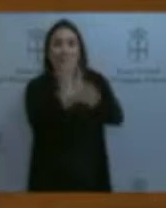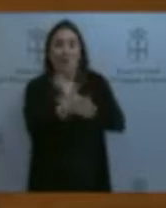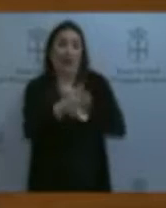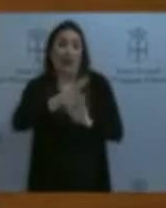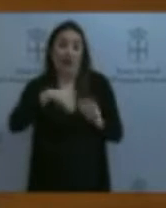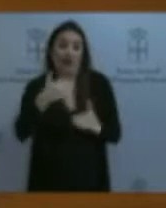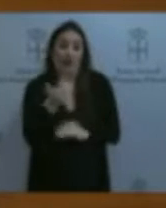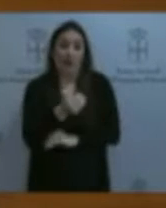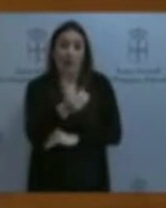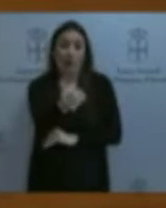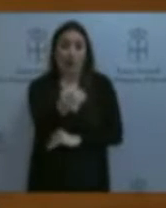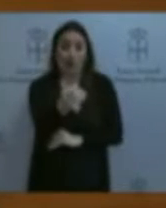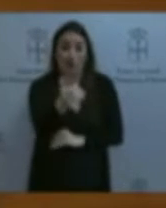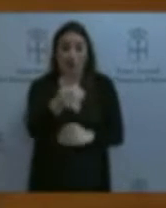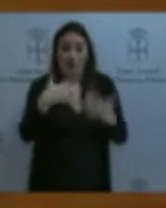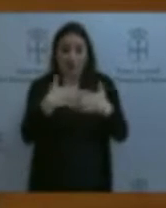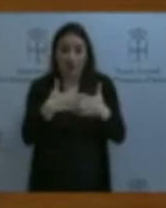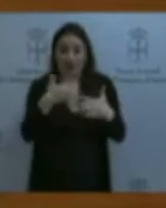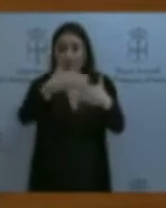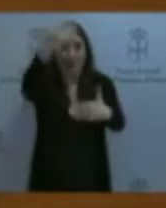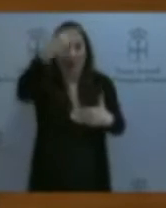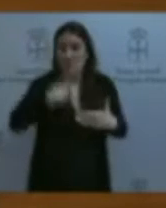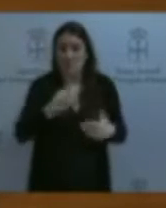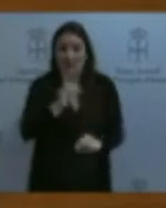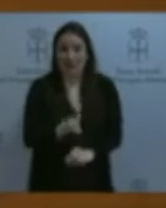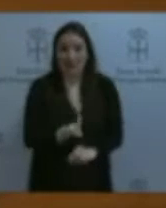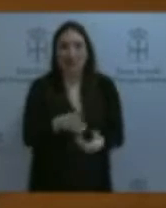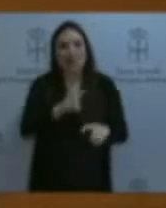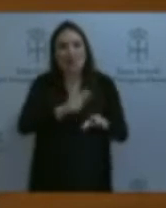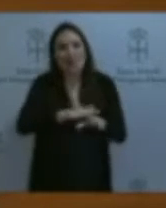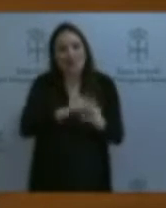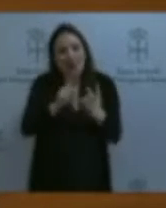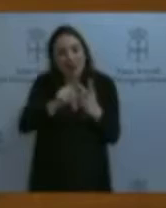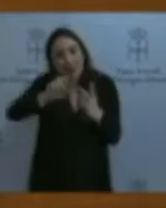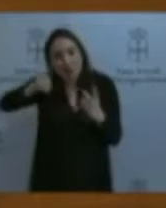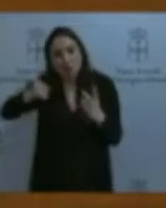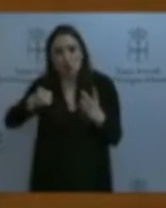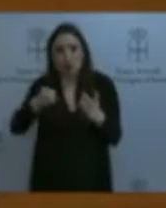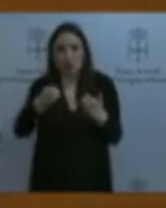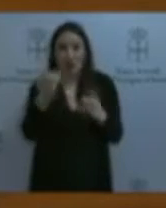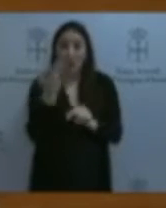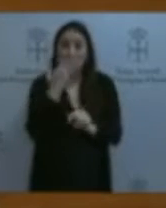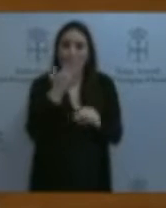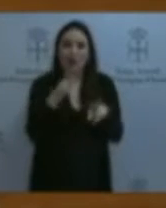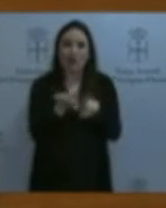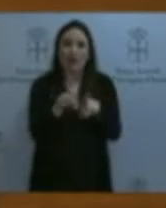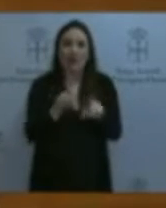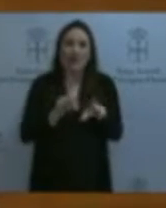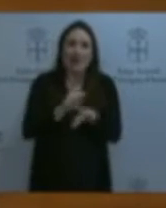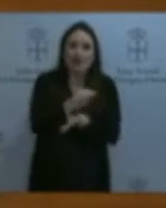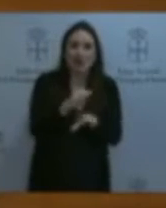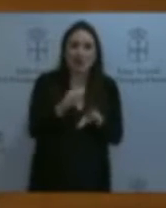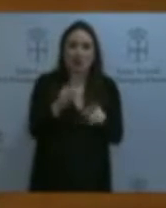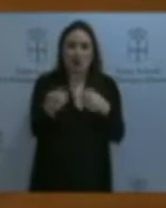escuelas, en las paredes de la fábrica. Para otros, la escuela siempre fue una inversión, siempre fue un negocio, fue una suerte de acumula